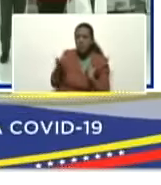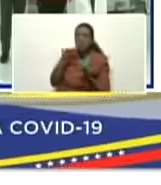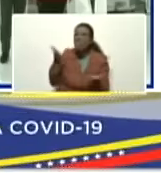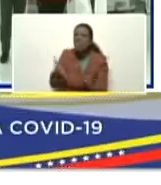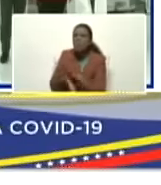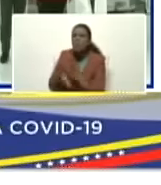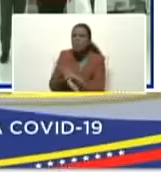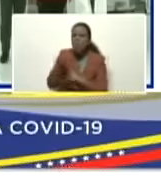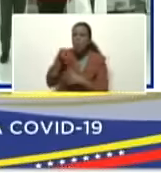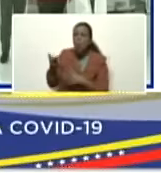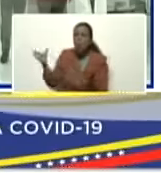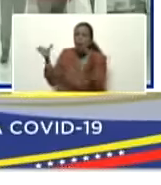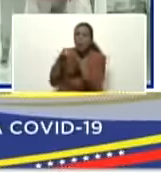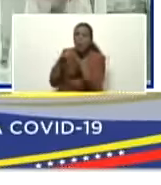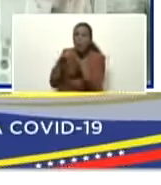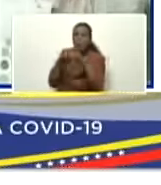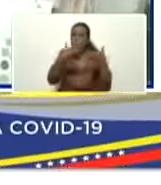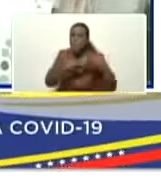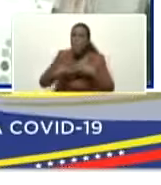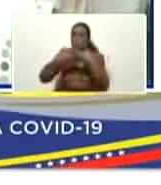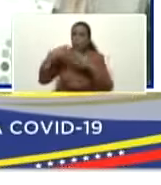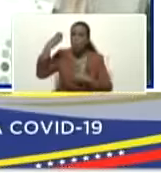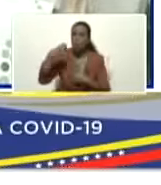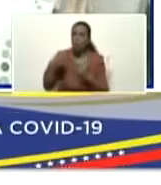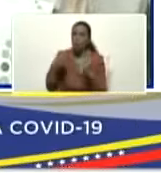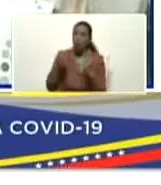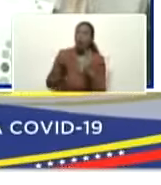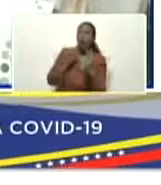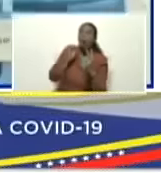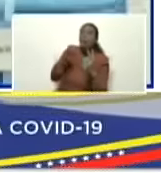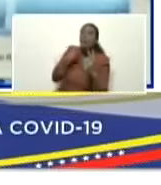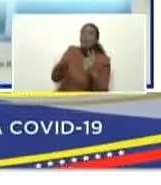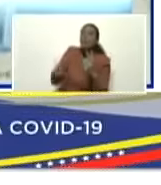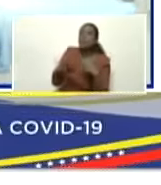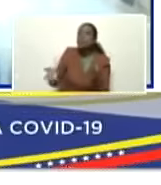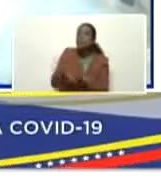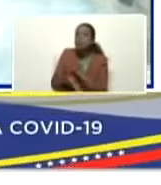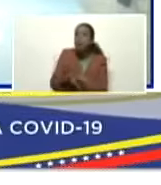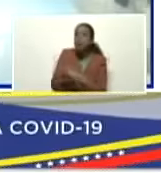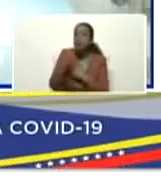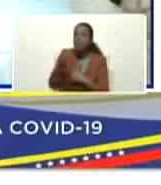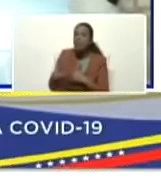Jorge. Estamos aquí reunidos con los gringos y los europeos. Ajá, ¿qué dicen los tipos?